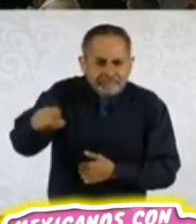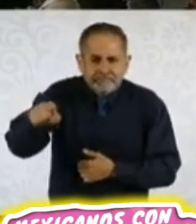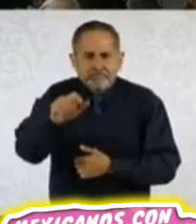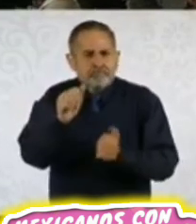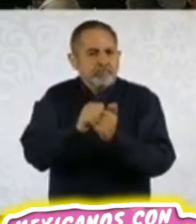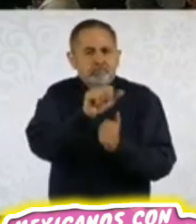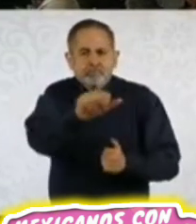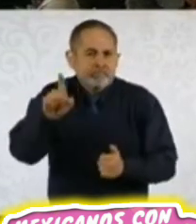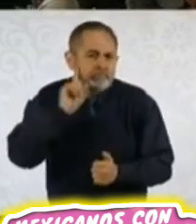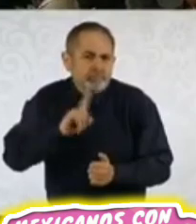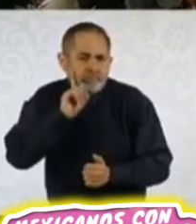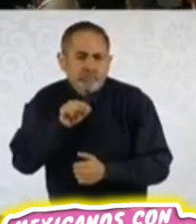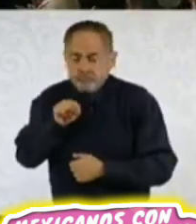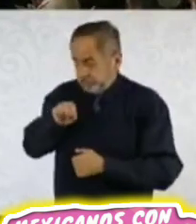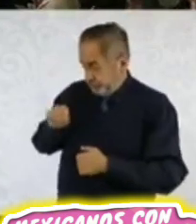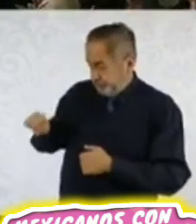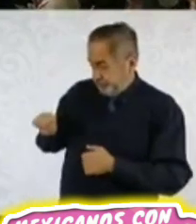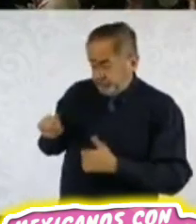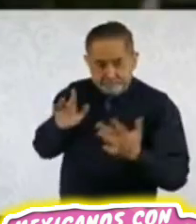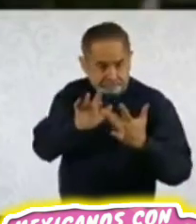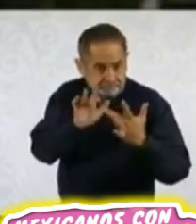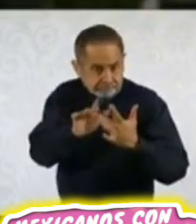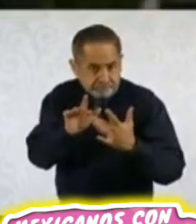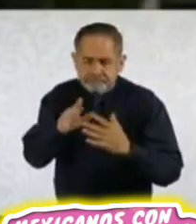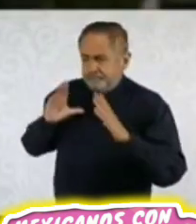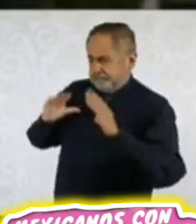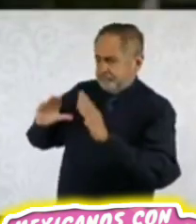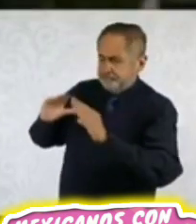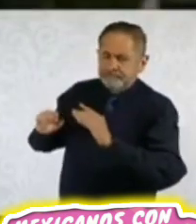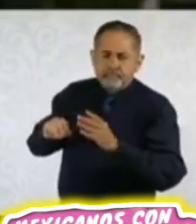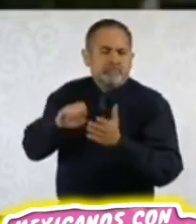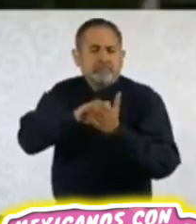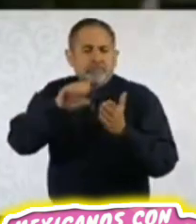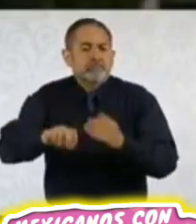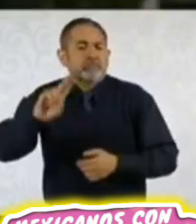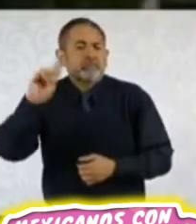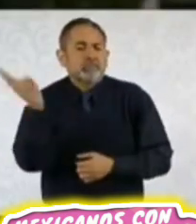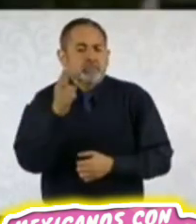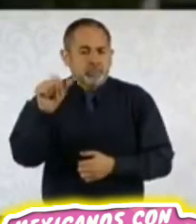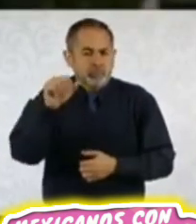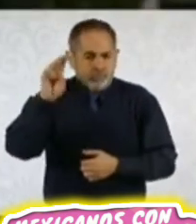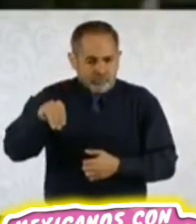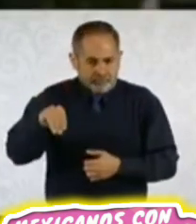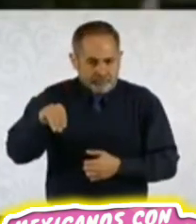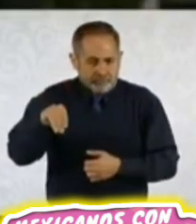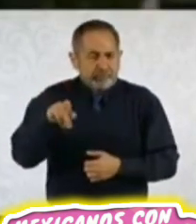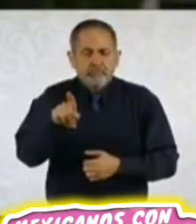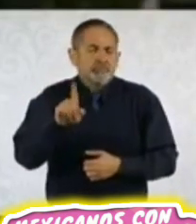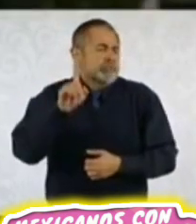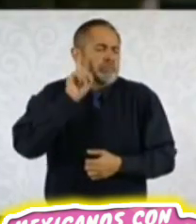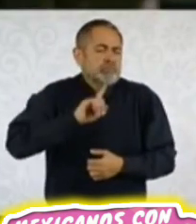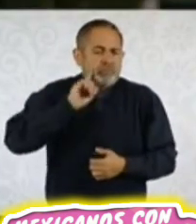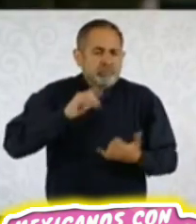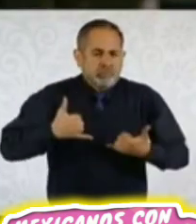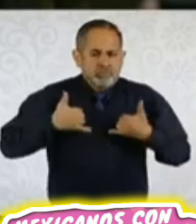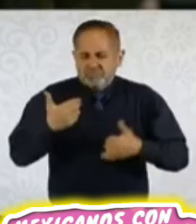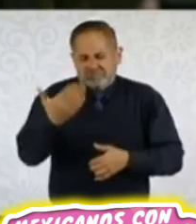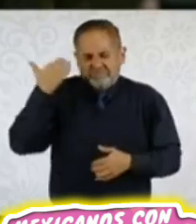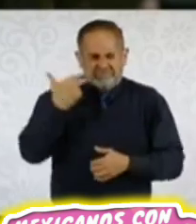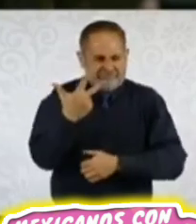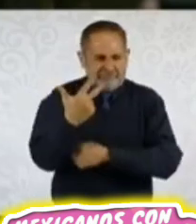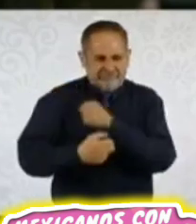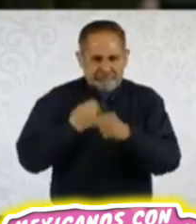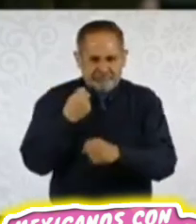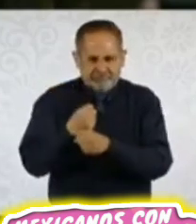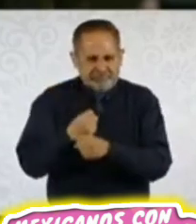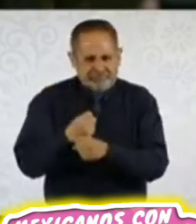mujeres. Le puedo decir el caso, por ejemplo, en la UNAM, una jovencita, hace 8 años,